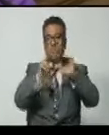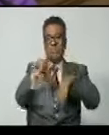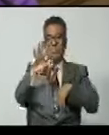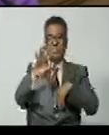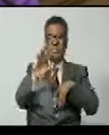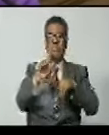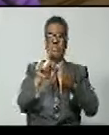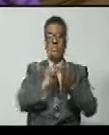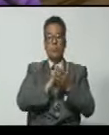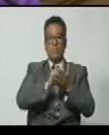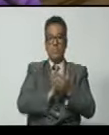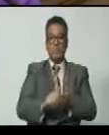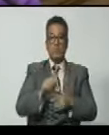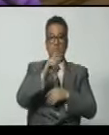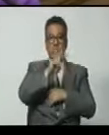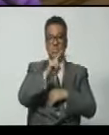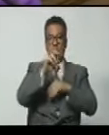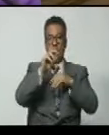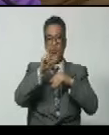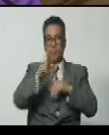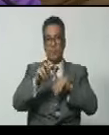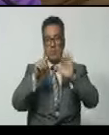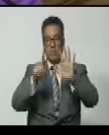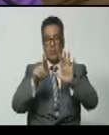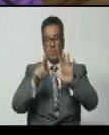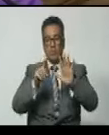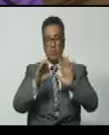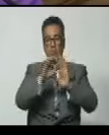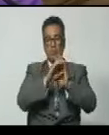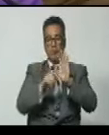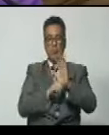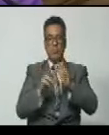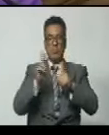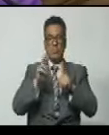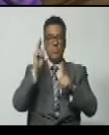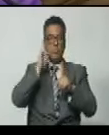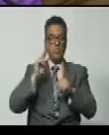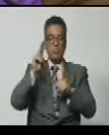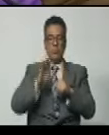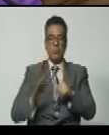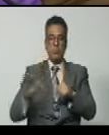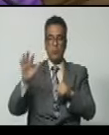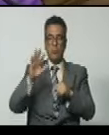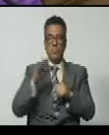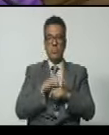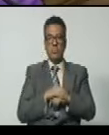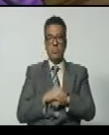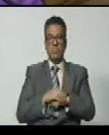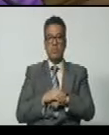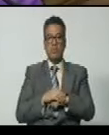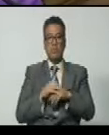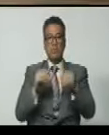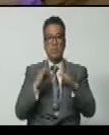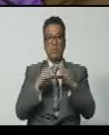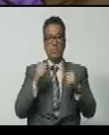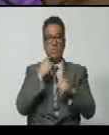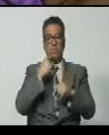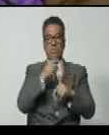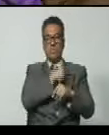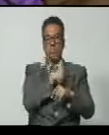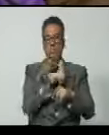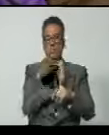187 y 15 del artículo 236 de la Constitución de la República Bolivariana de Venezuela. Es todo,